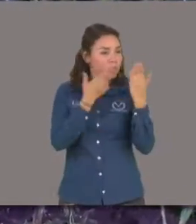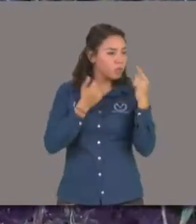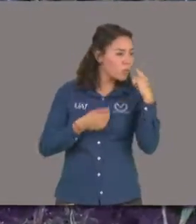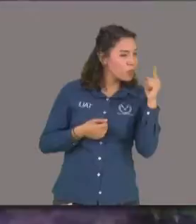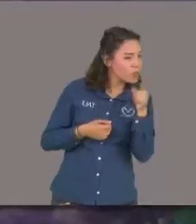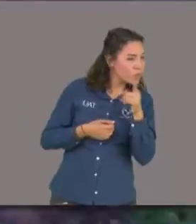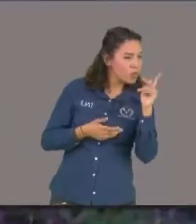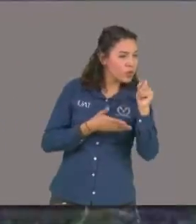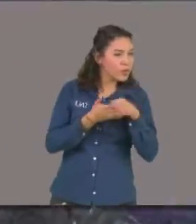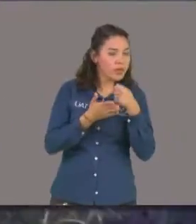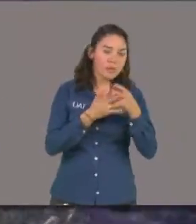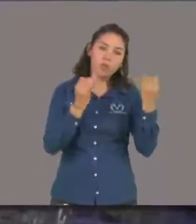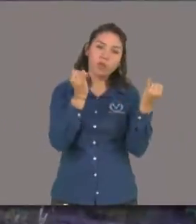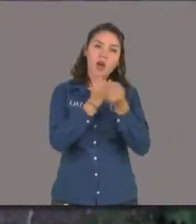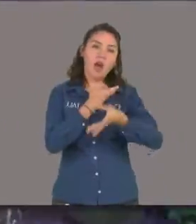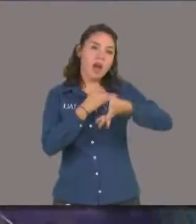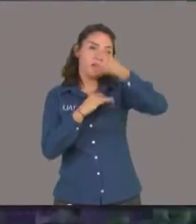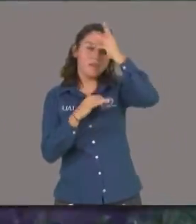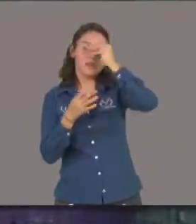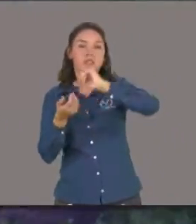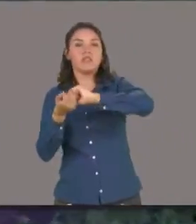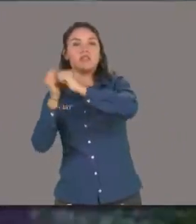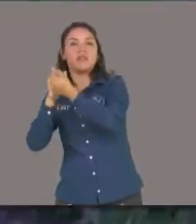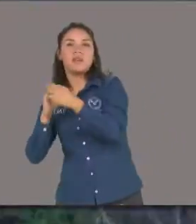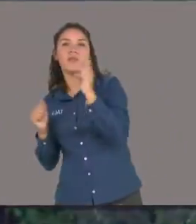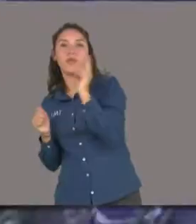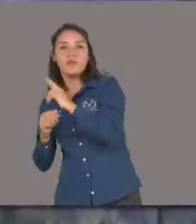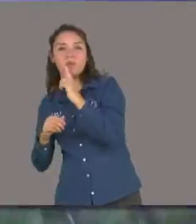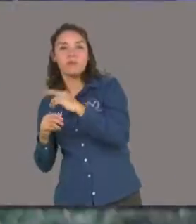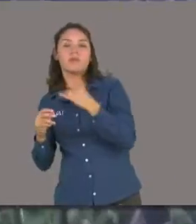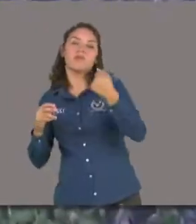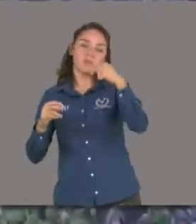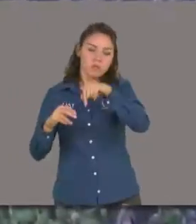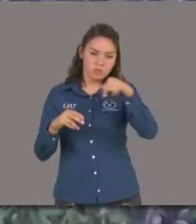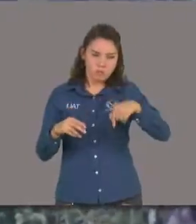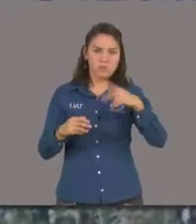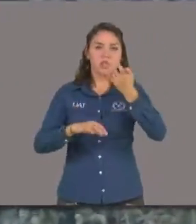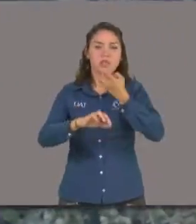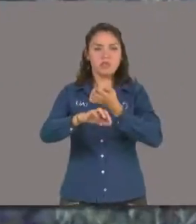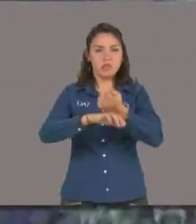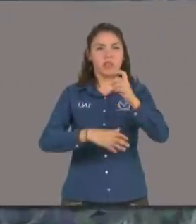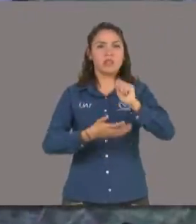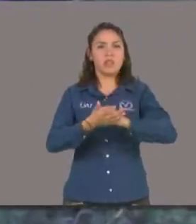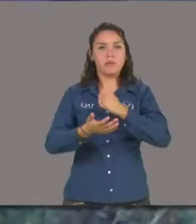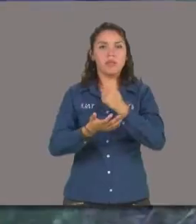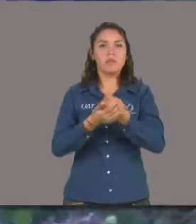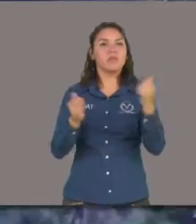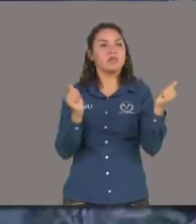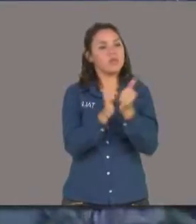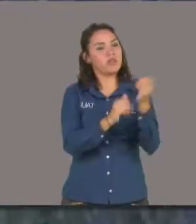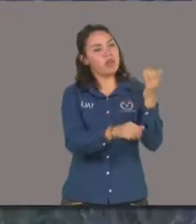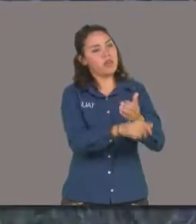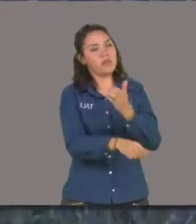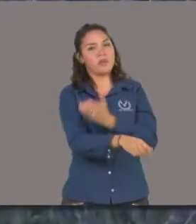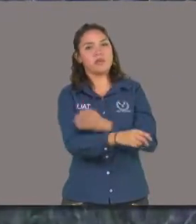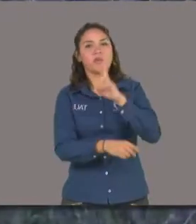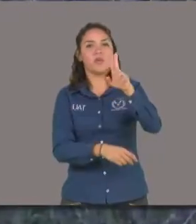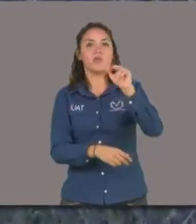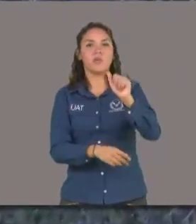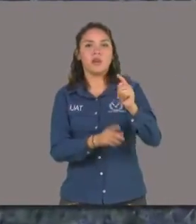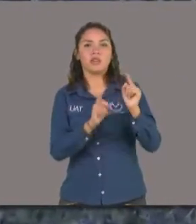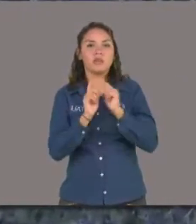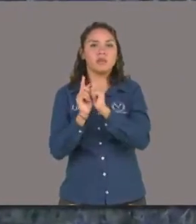algunas similitudes con regiones de Tamaulipas, por ello el gran interés de realizar sus estudios en la entidad. Esta delegación